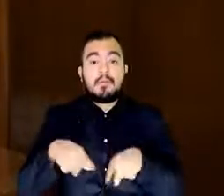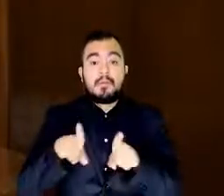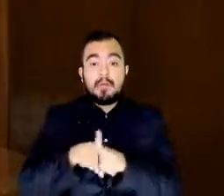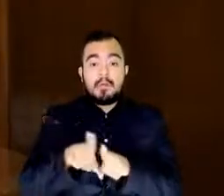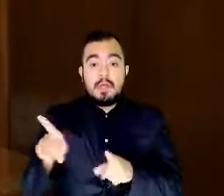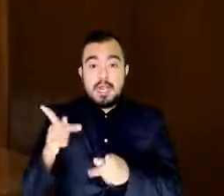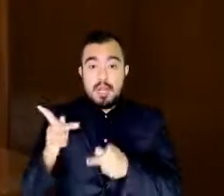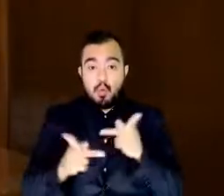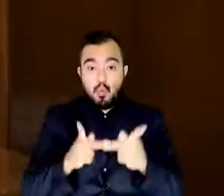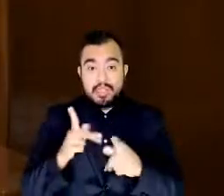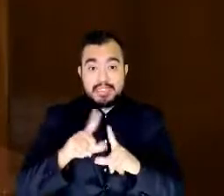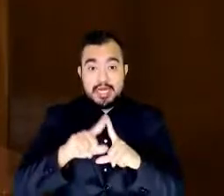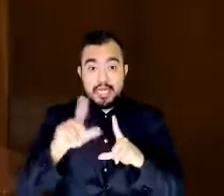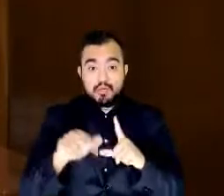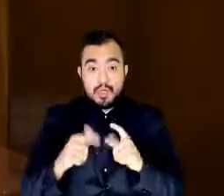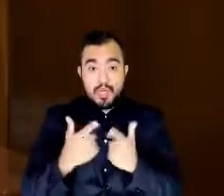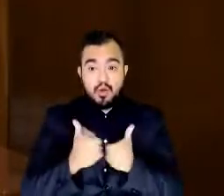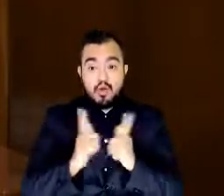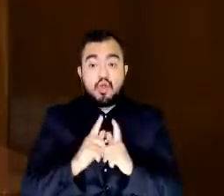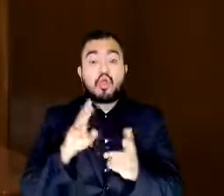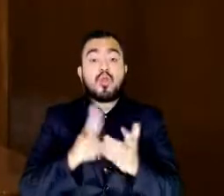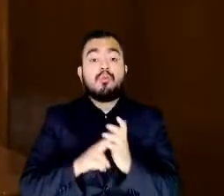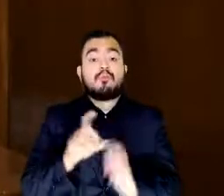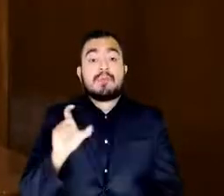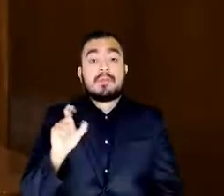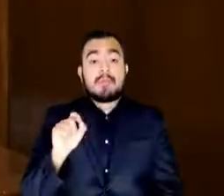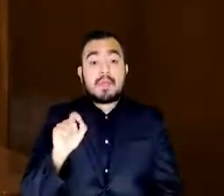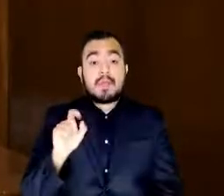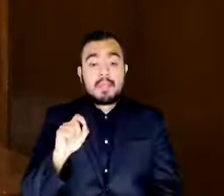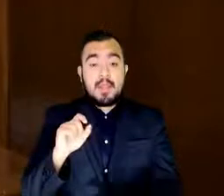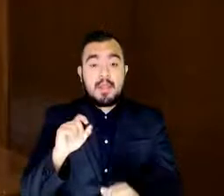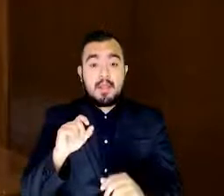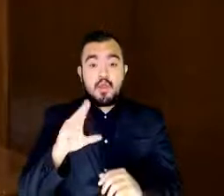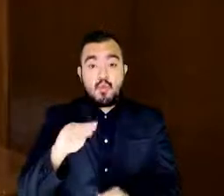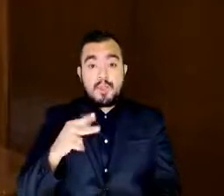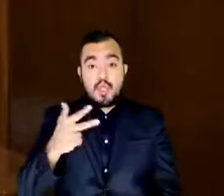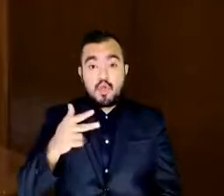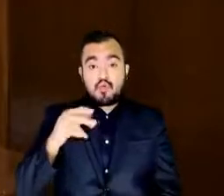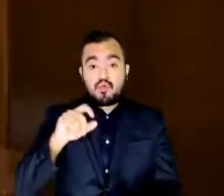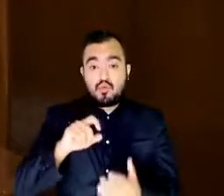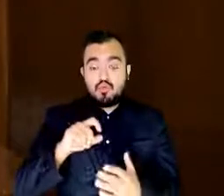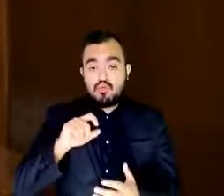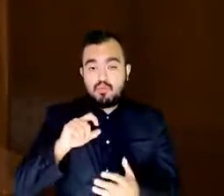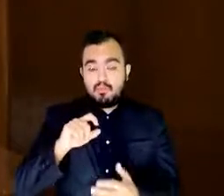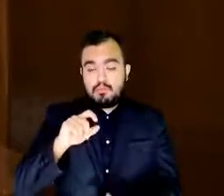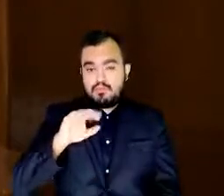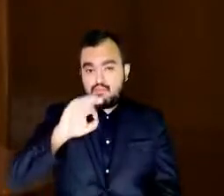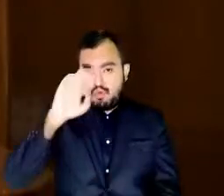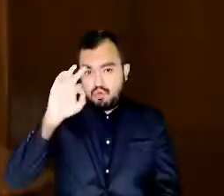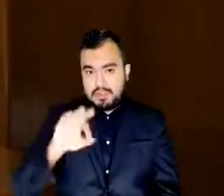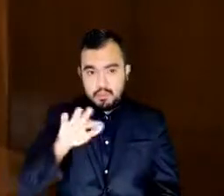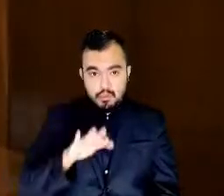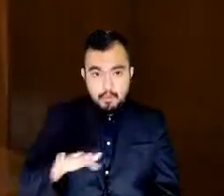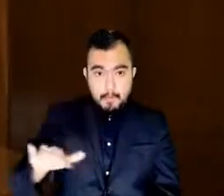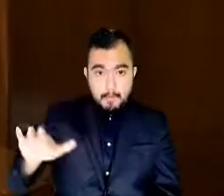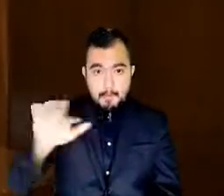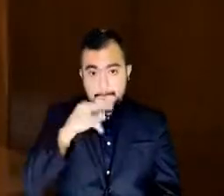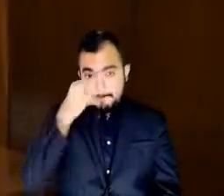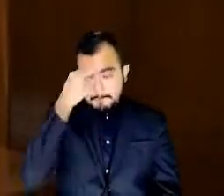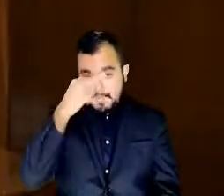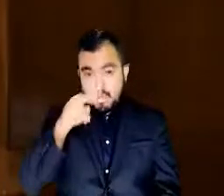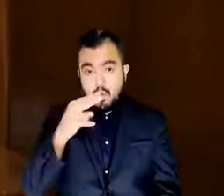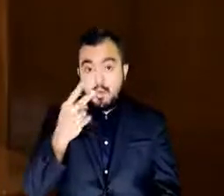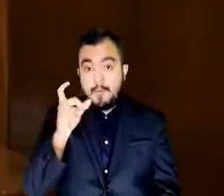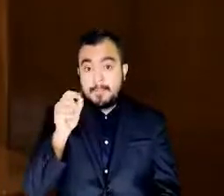la agrupación El Empleo 2020, el 98% de la población ocupada en México gana menos